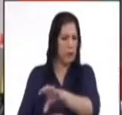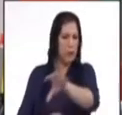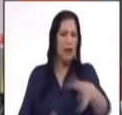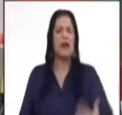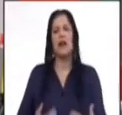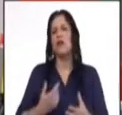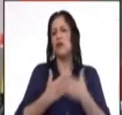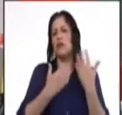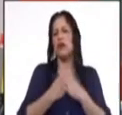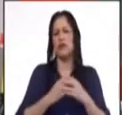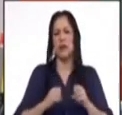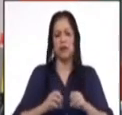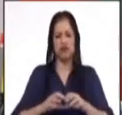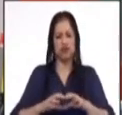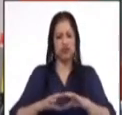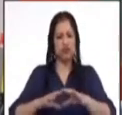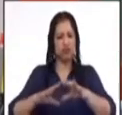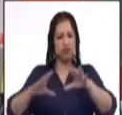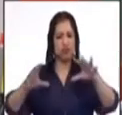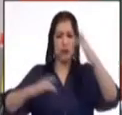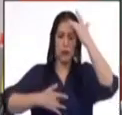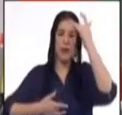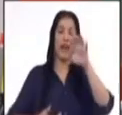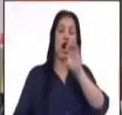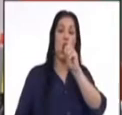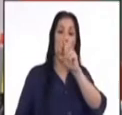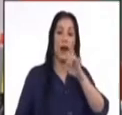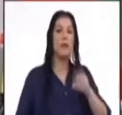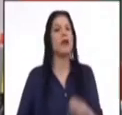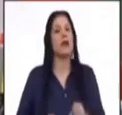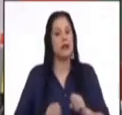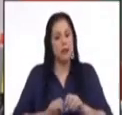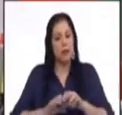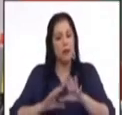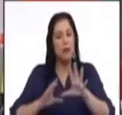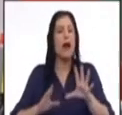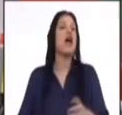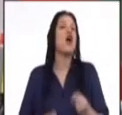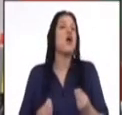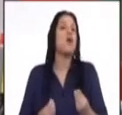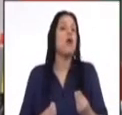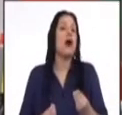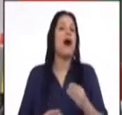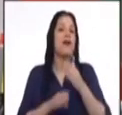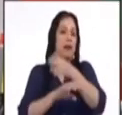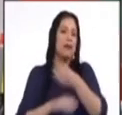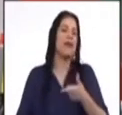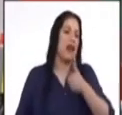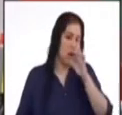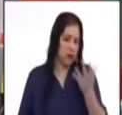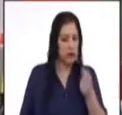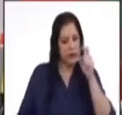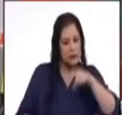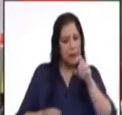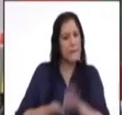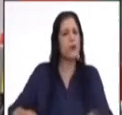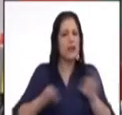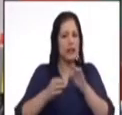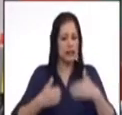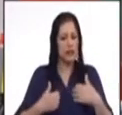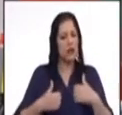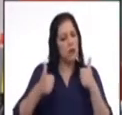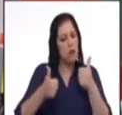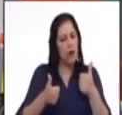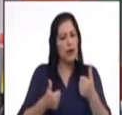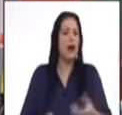rápida difusión del cólera en el Perú, debido a que la enfermedad se transmite a través del agua. Resulta fundamental contar con una buena distribución